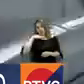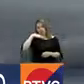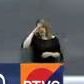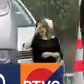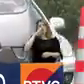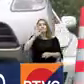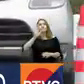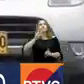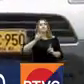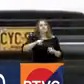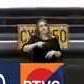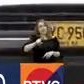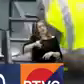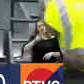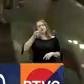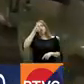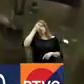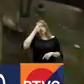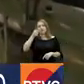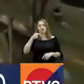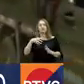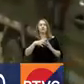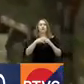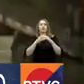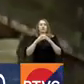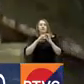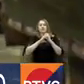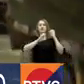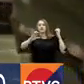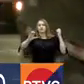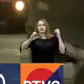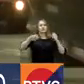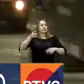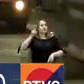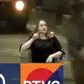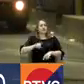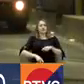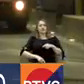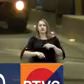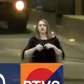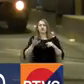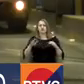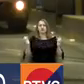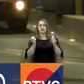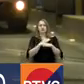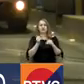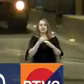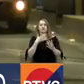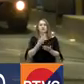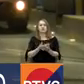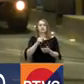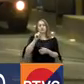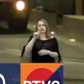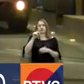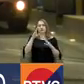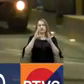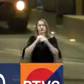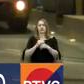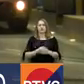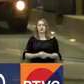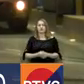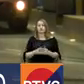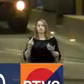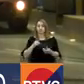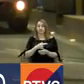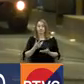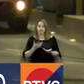presente que los pe y los vehículos de carga pesada no pueden circular por las vías del departamento sino hasta las once de la noche nosotros